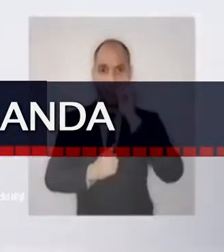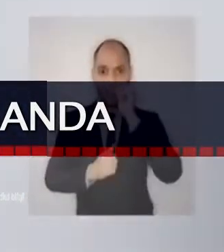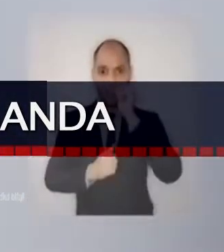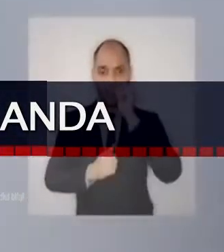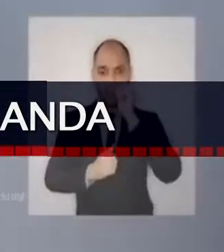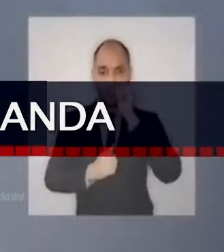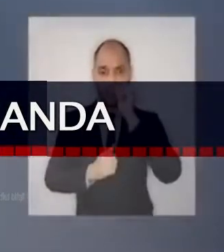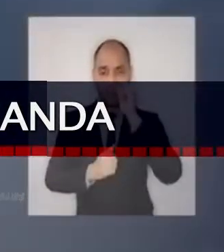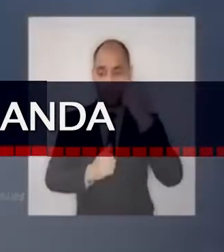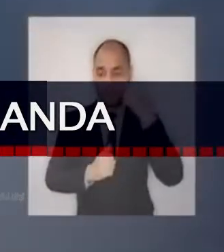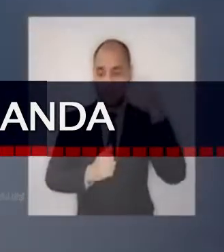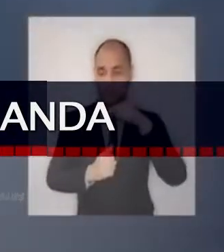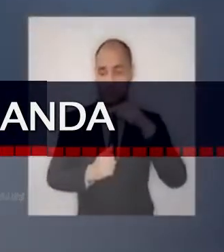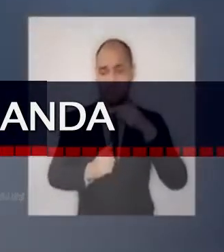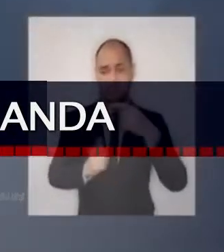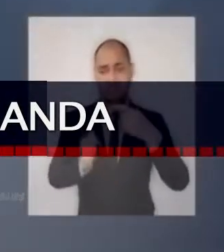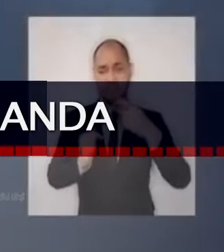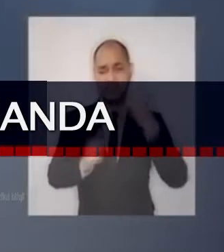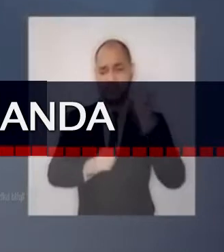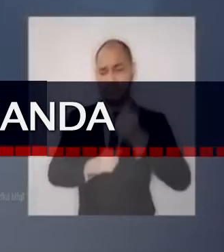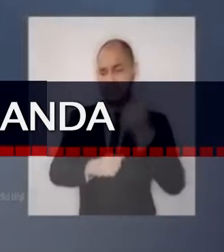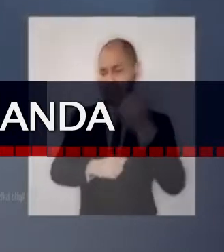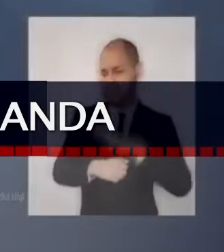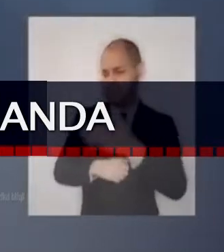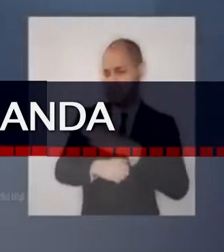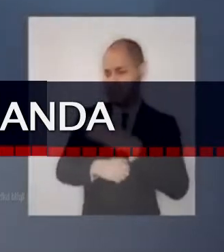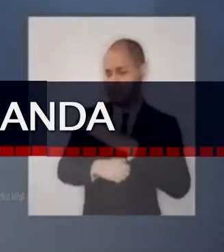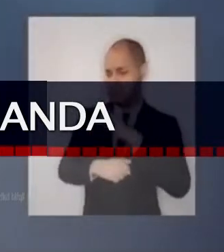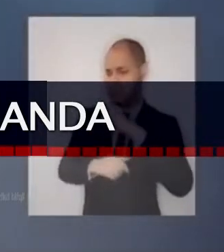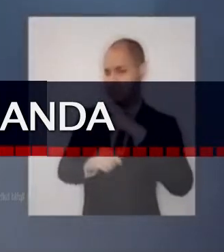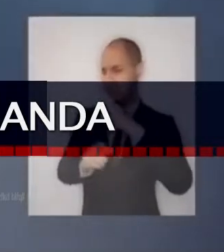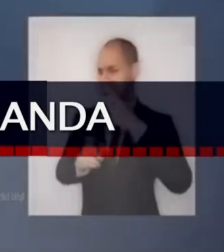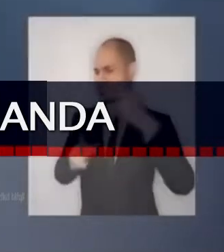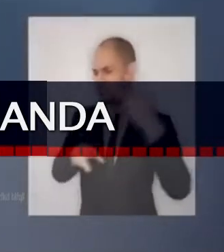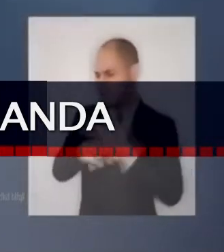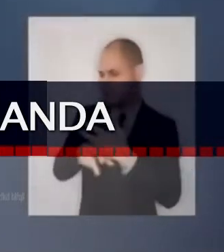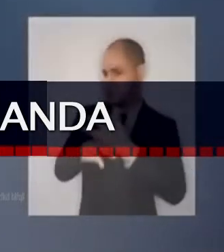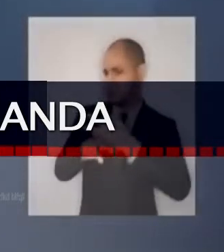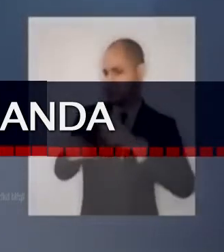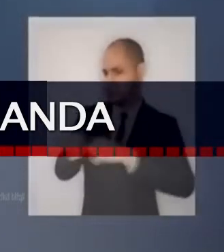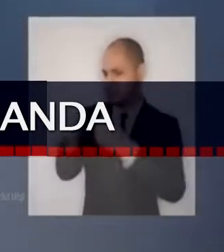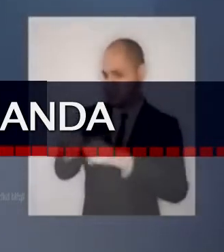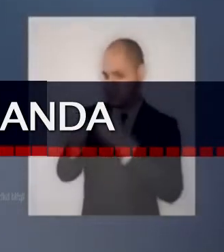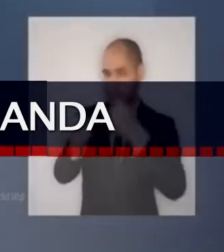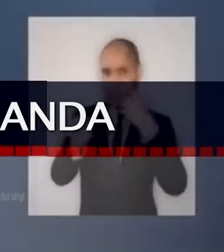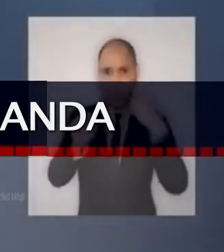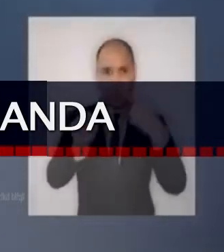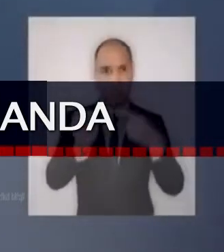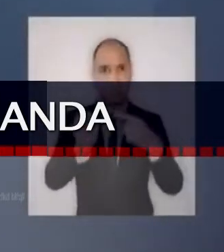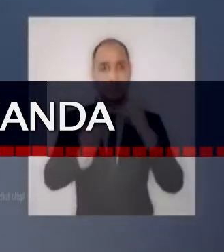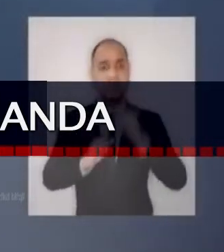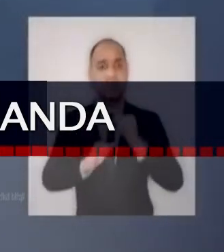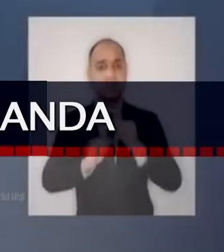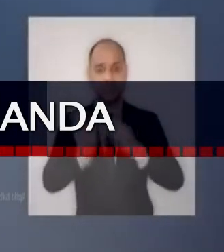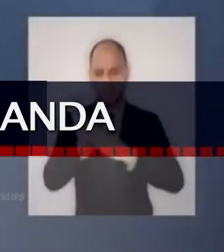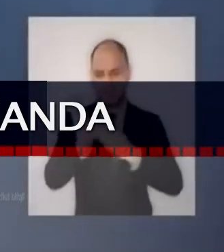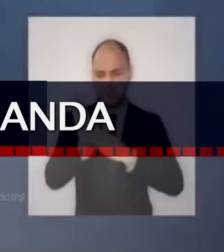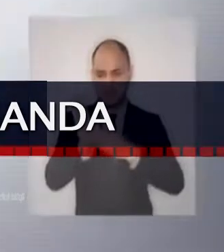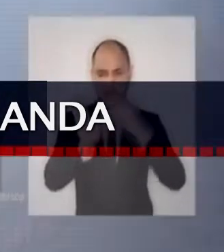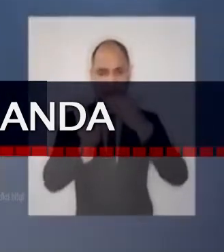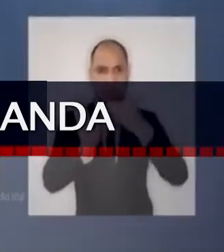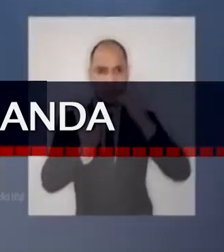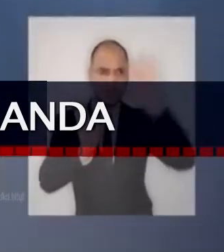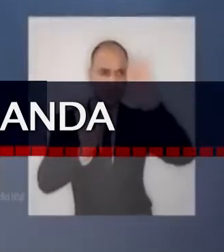responsabilidad cristiana el participar activamente como ciudadano o ciudadana en la vida de la comunidad y la sociedad. En San Antonio, el presidente